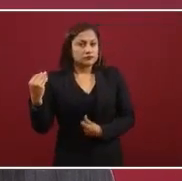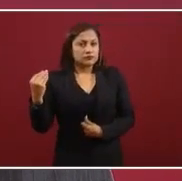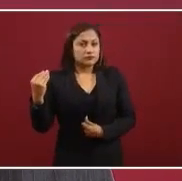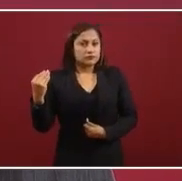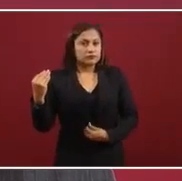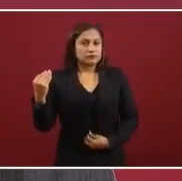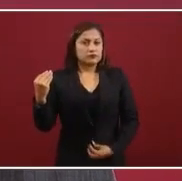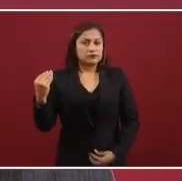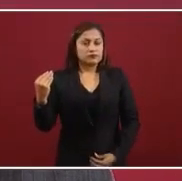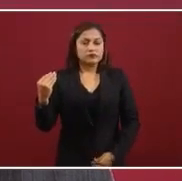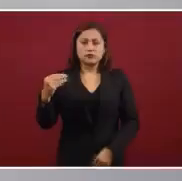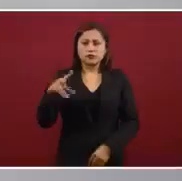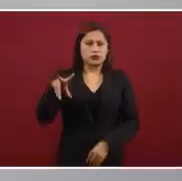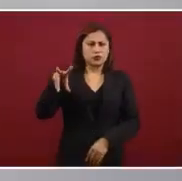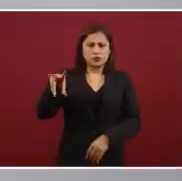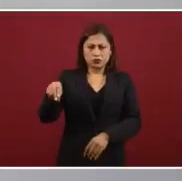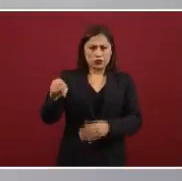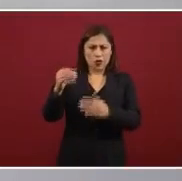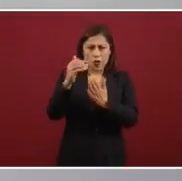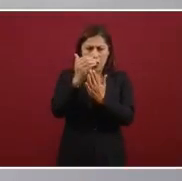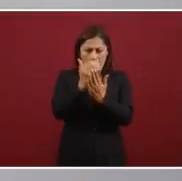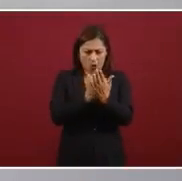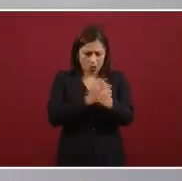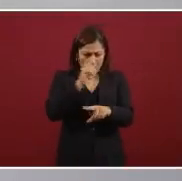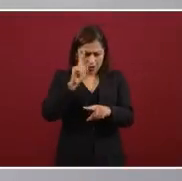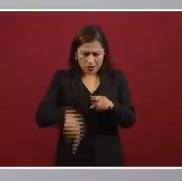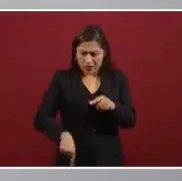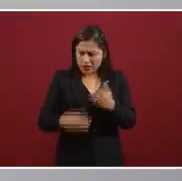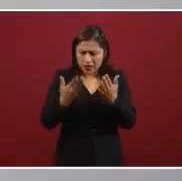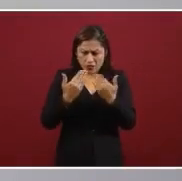No, no hay recorte. Es lo que establece la ley.